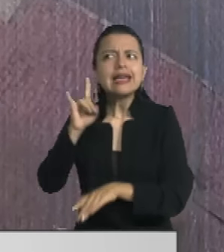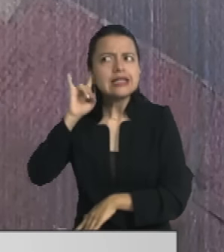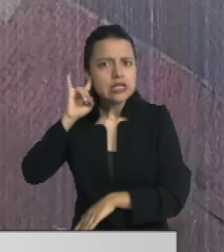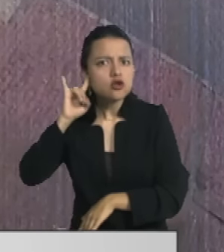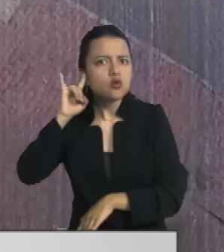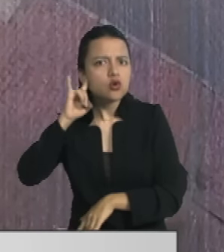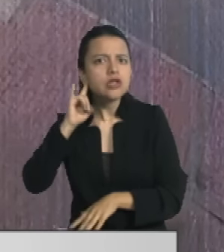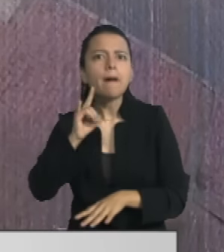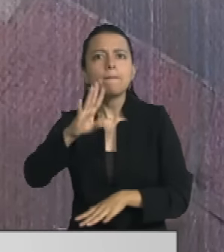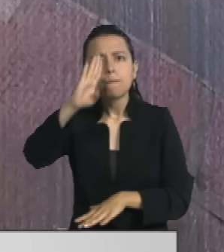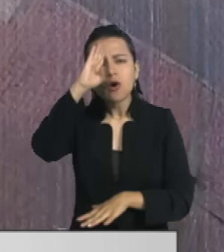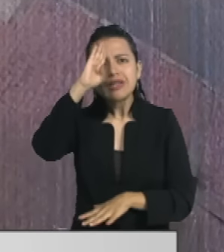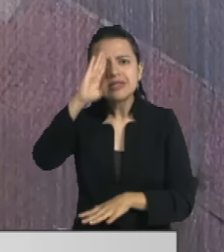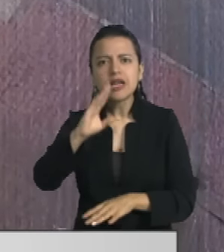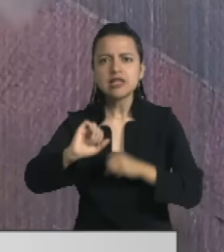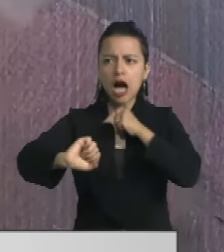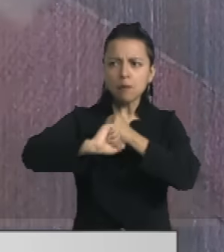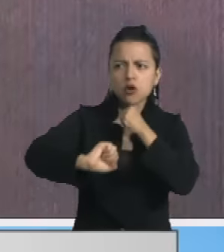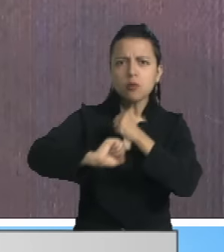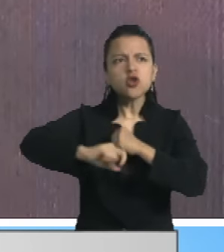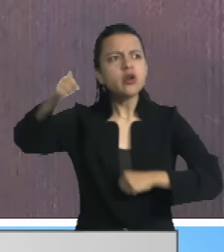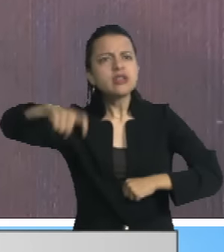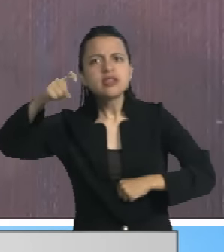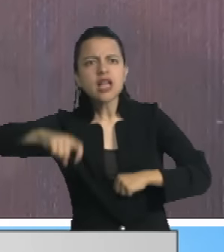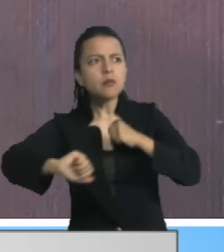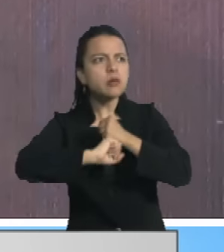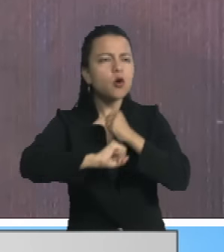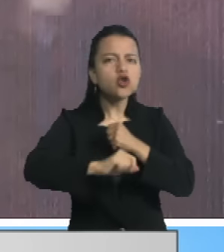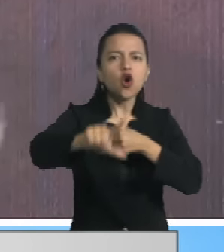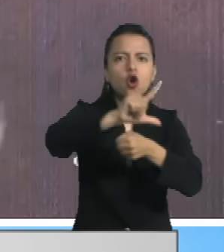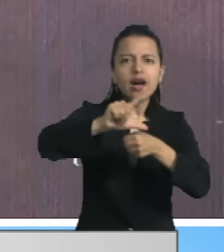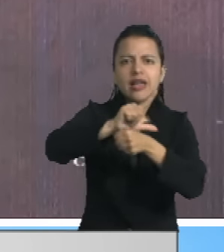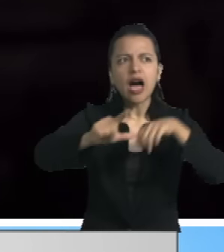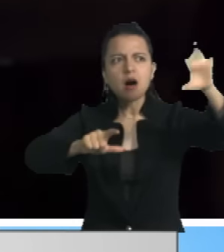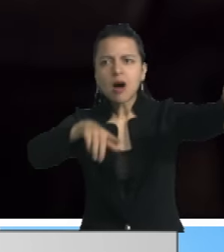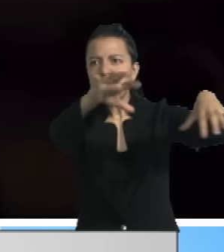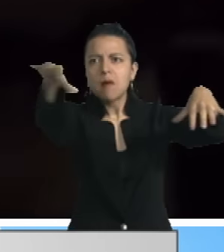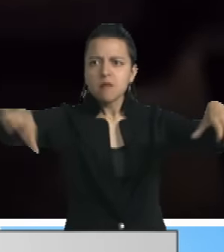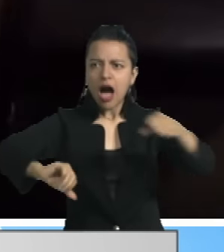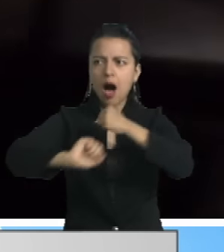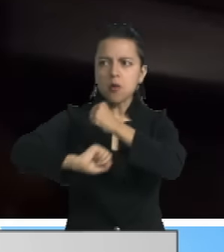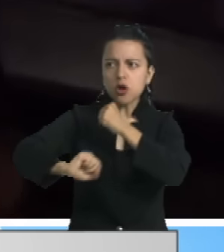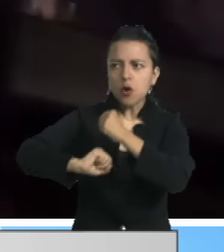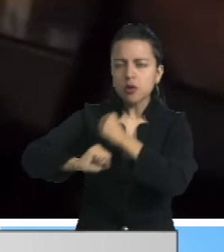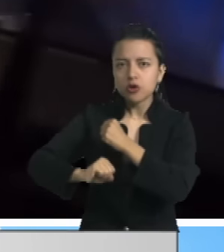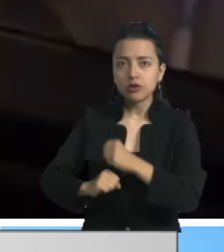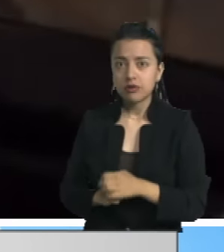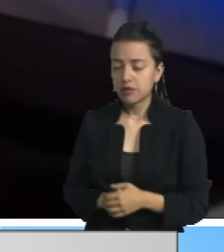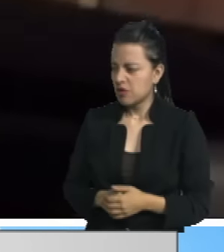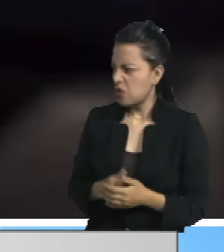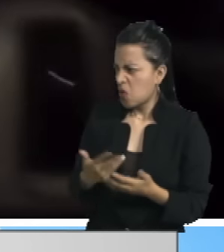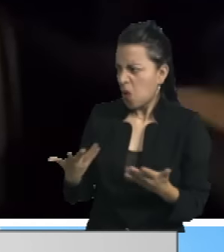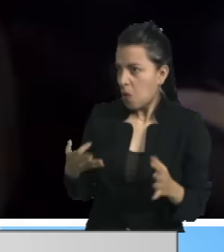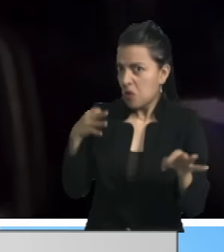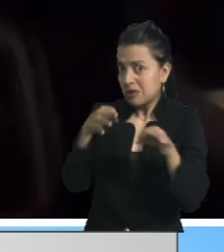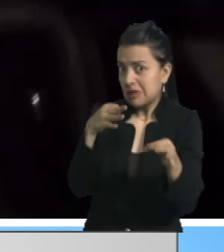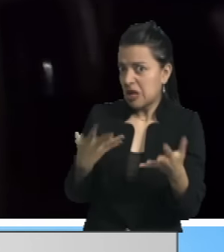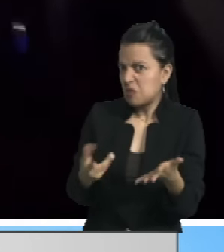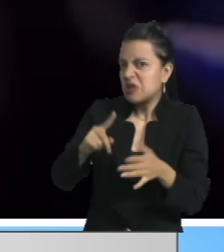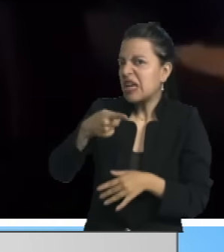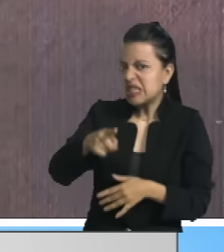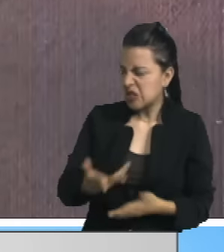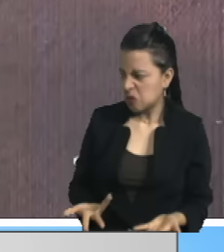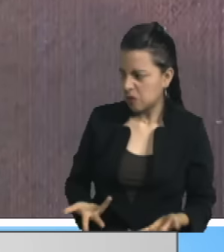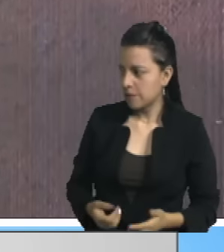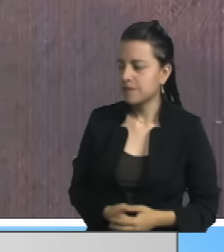las voces de los uniformados que piden apoyo a los microterritorios expliquemos esto un poco a los televidentes bueno en el marco del nuevo